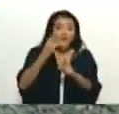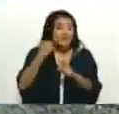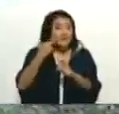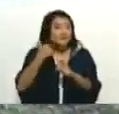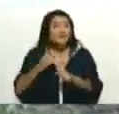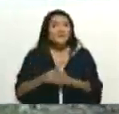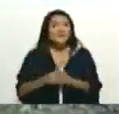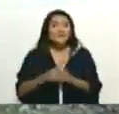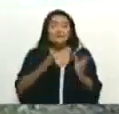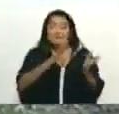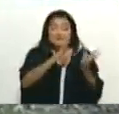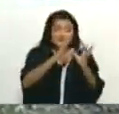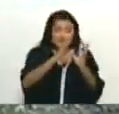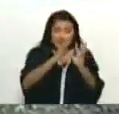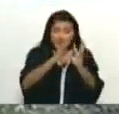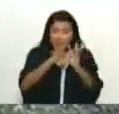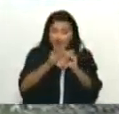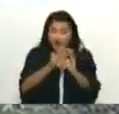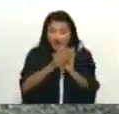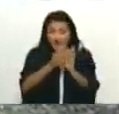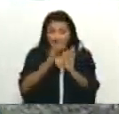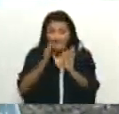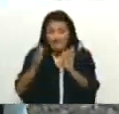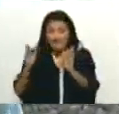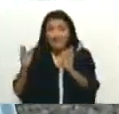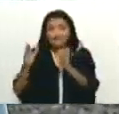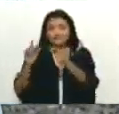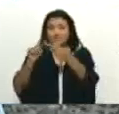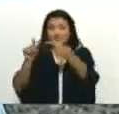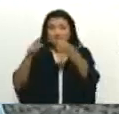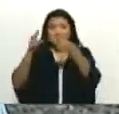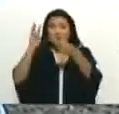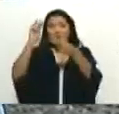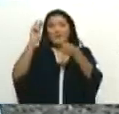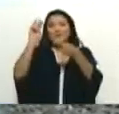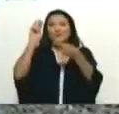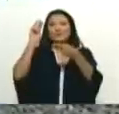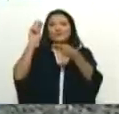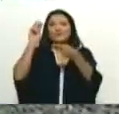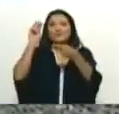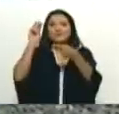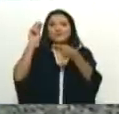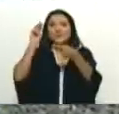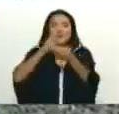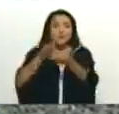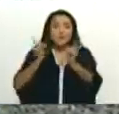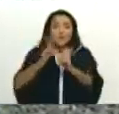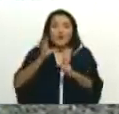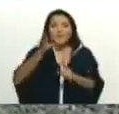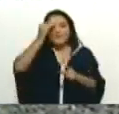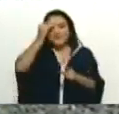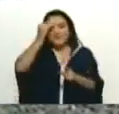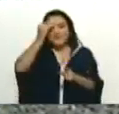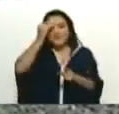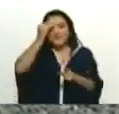todas esas facetas, en todo ese desempeño, era sobre todo un maestro. Aquí todas y todos aprendimos de Aristóbulo